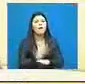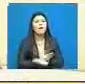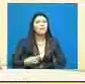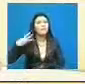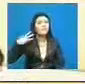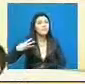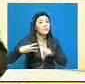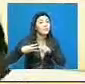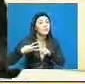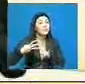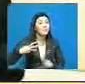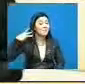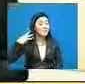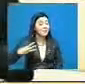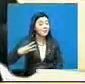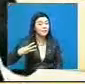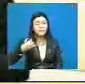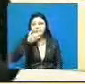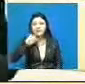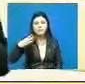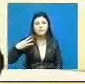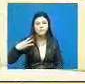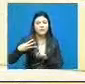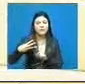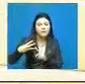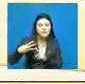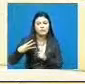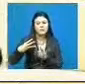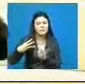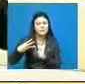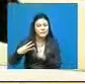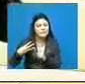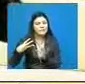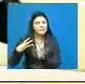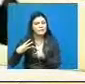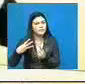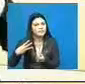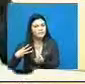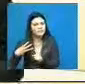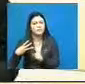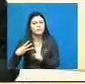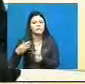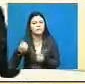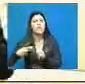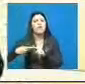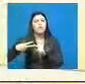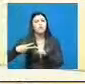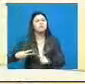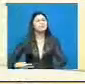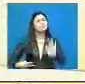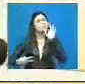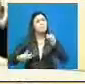patas, pero tenía una pata coja que le faltaba. Tenía una de sus patas, uno de